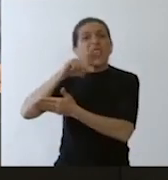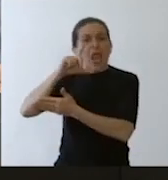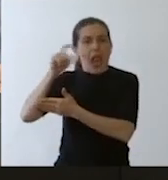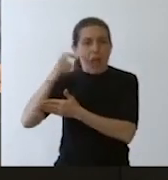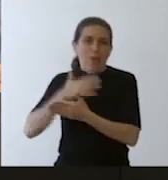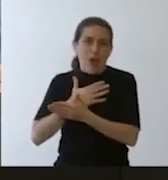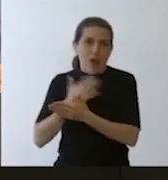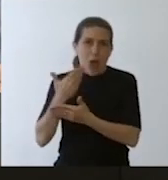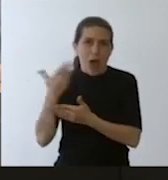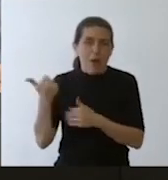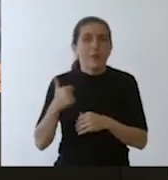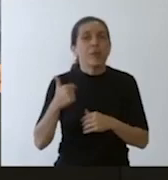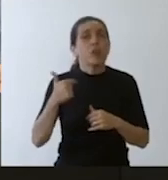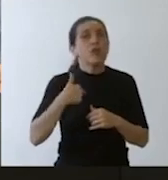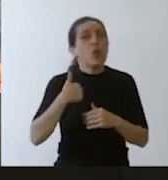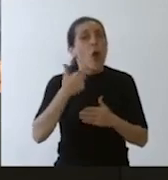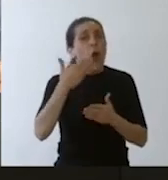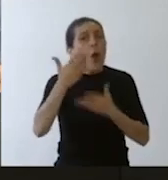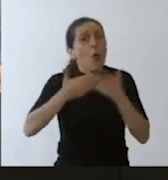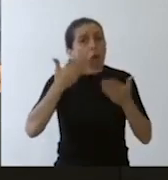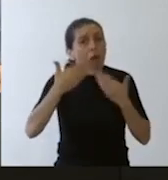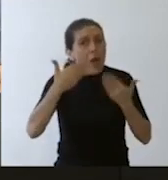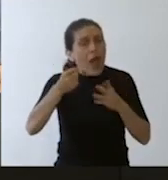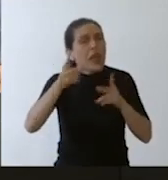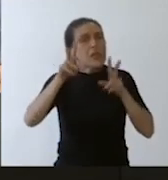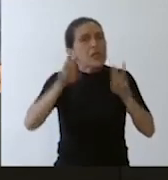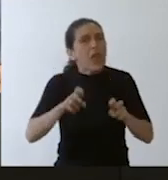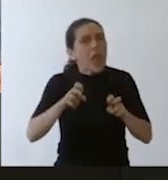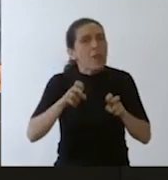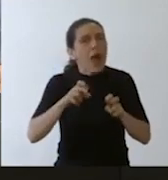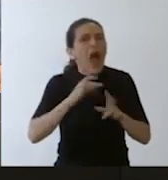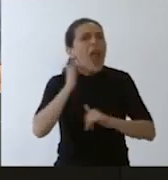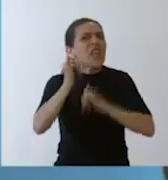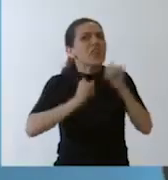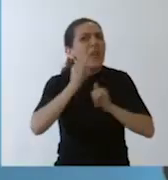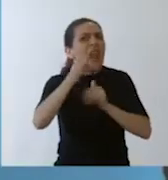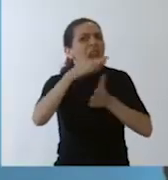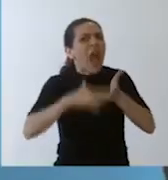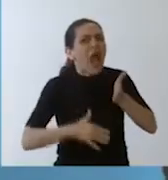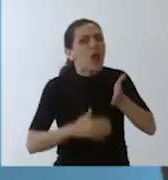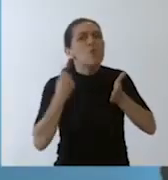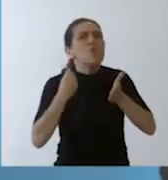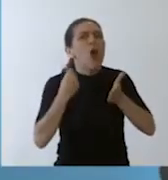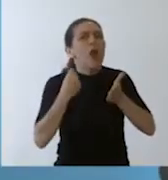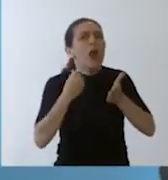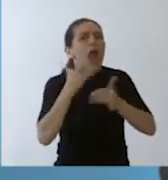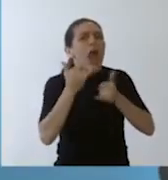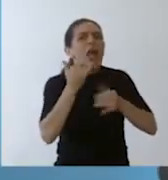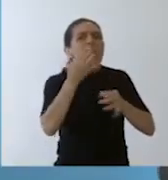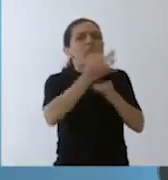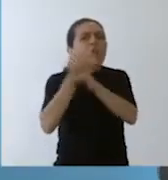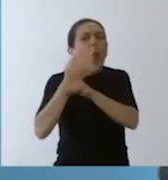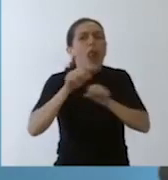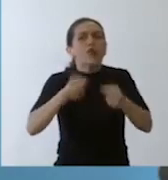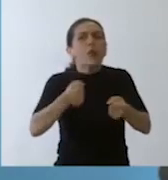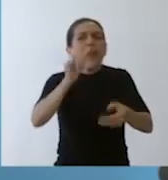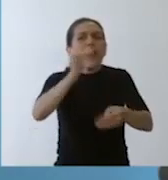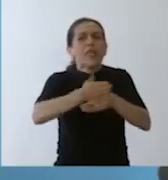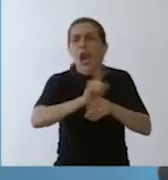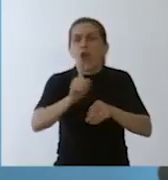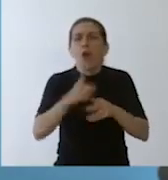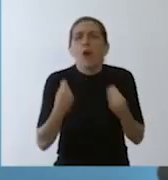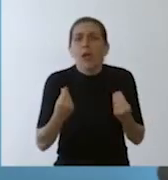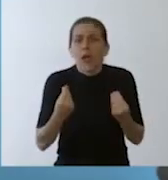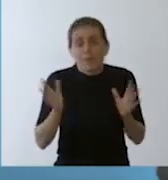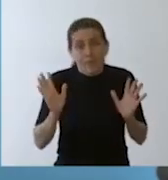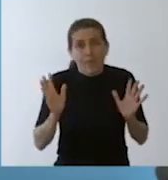Bueno, yo me voy a referir un poco a los fundamentos del por qué no se cierran las escuelas, ¿no es cierto?